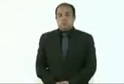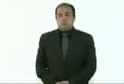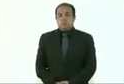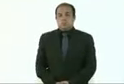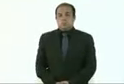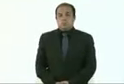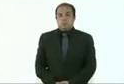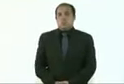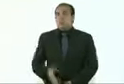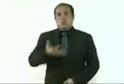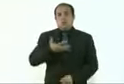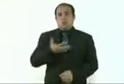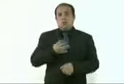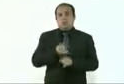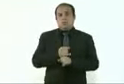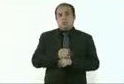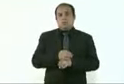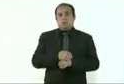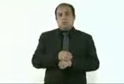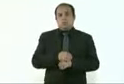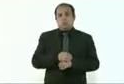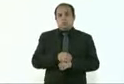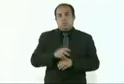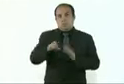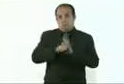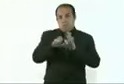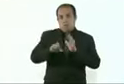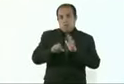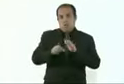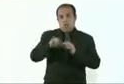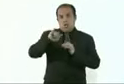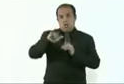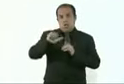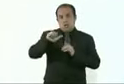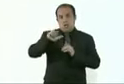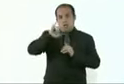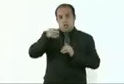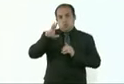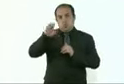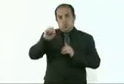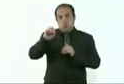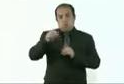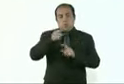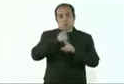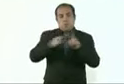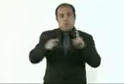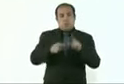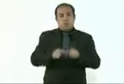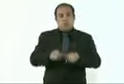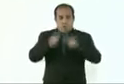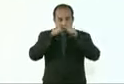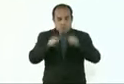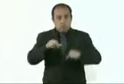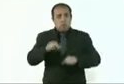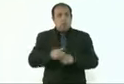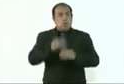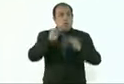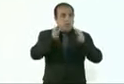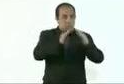Sí, no lo tenemos. Pero, por ejemplo, nada más, el ajusco medio, el seguimiento domiciliario lleva más de